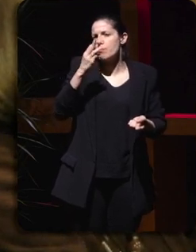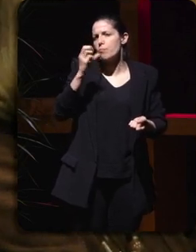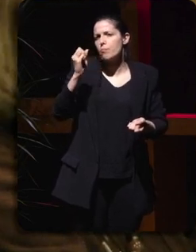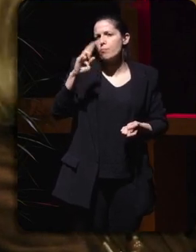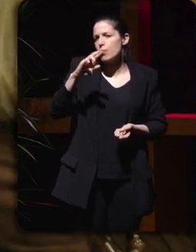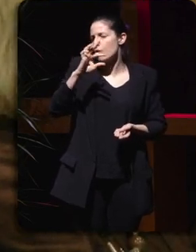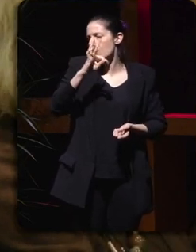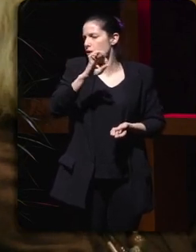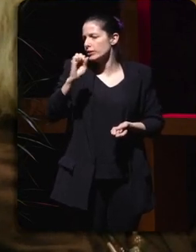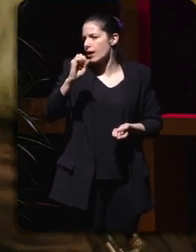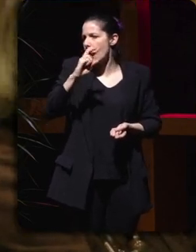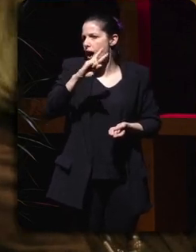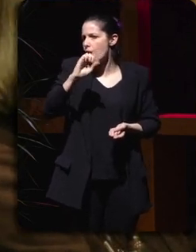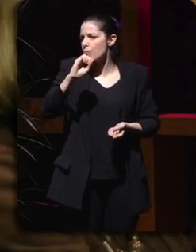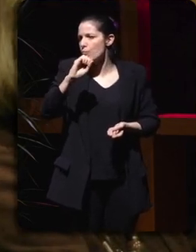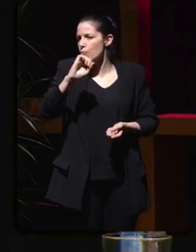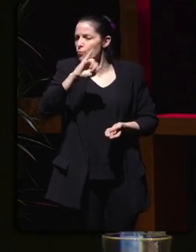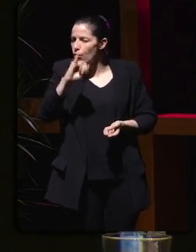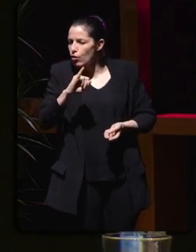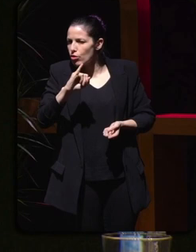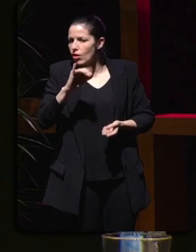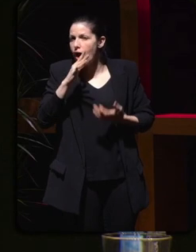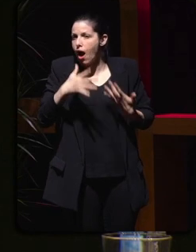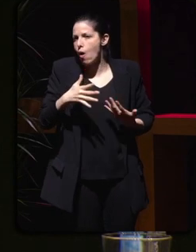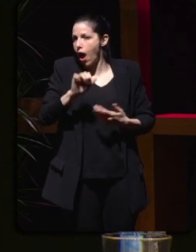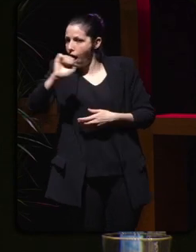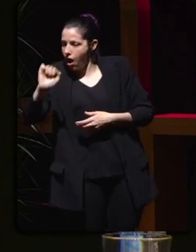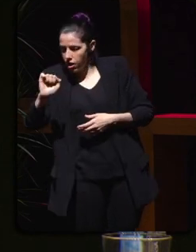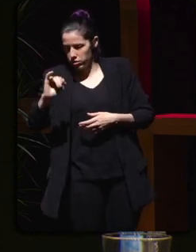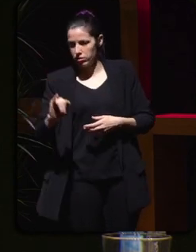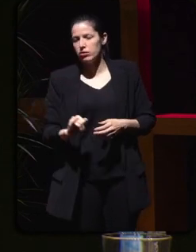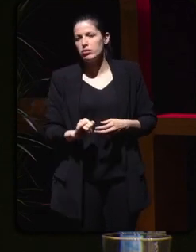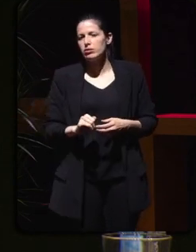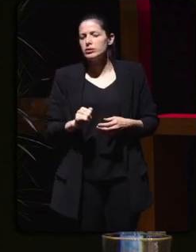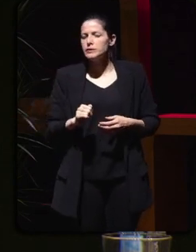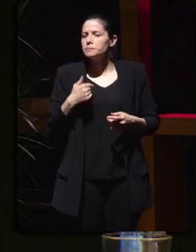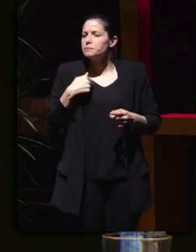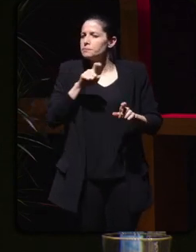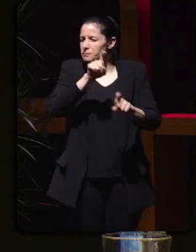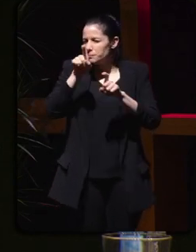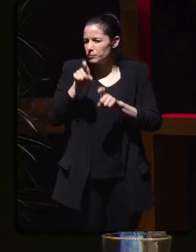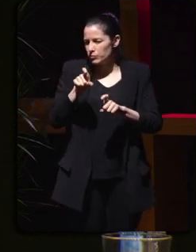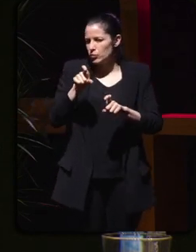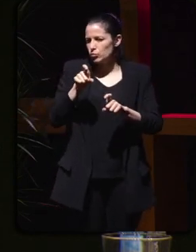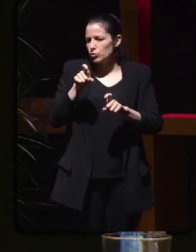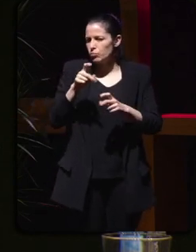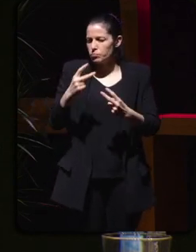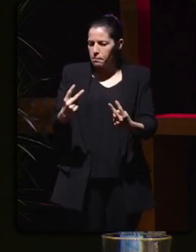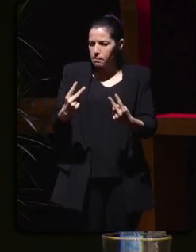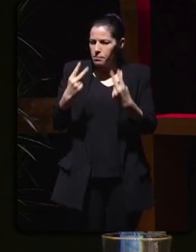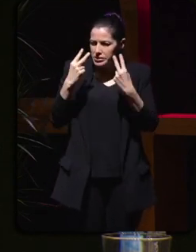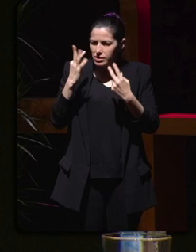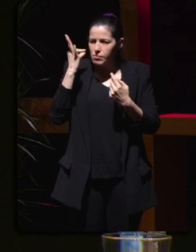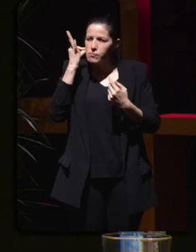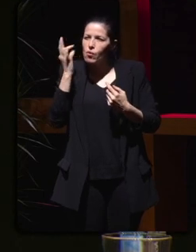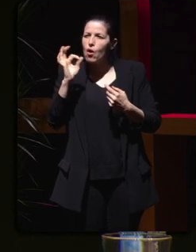si de alguna manera en lugar de no tanto que nos haga visibles sino que haga visible continuamente